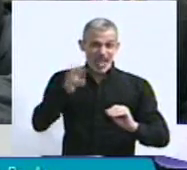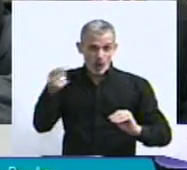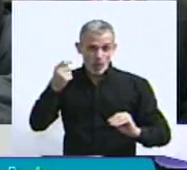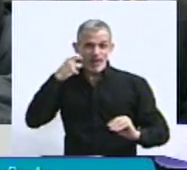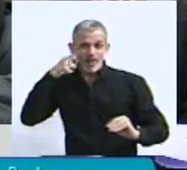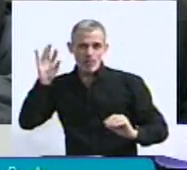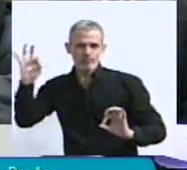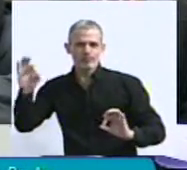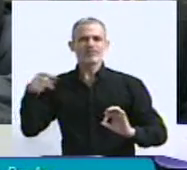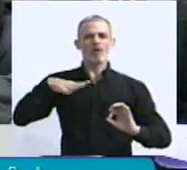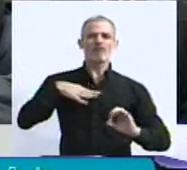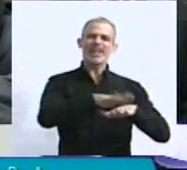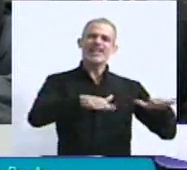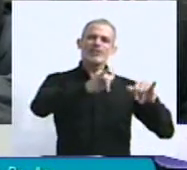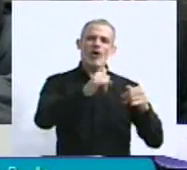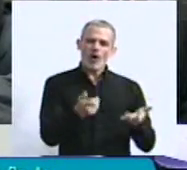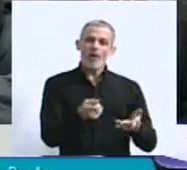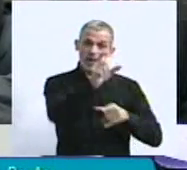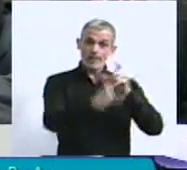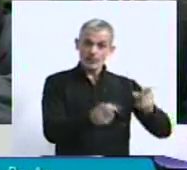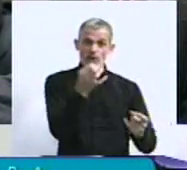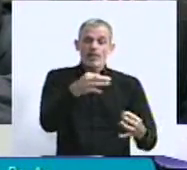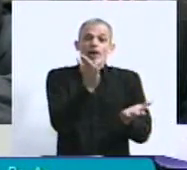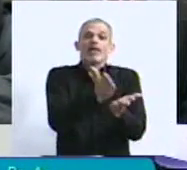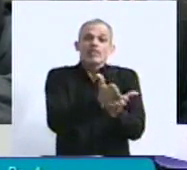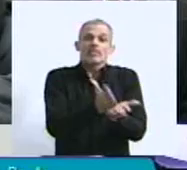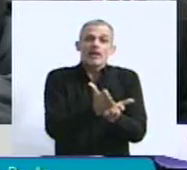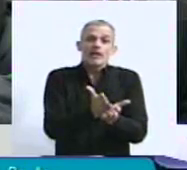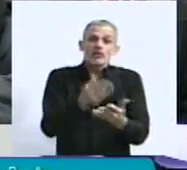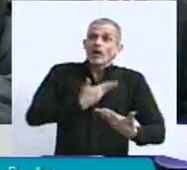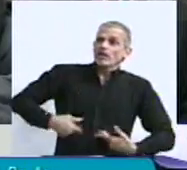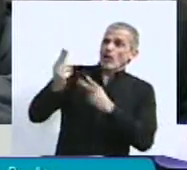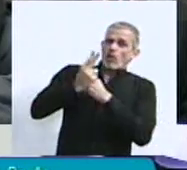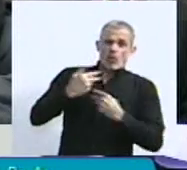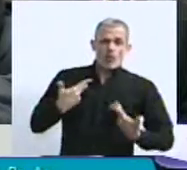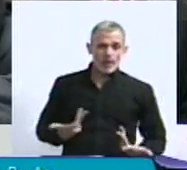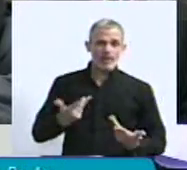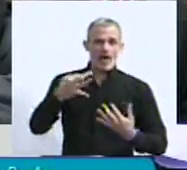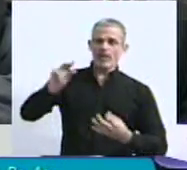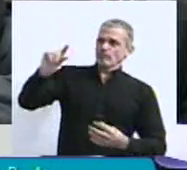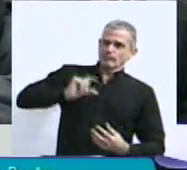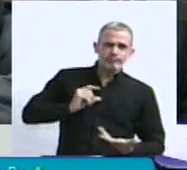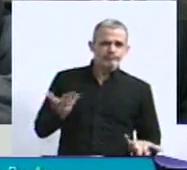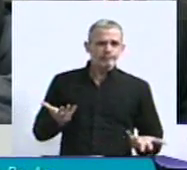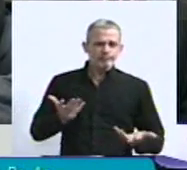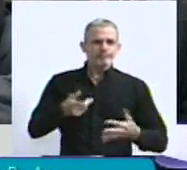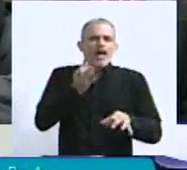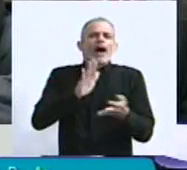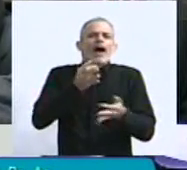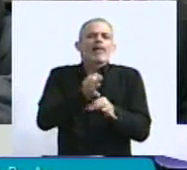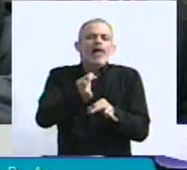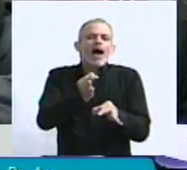la pirámide de edad, que alguien tiene derecho a ser protegido por el Estado, a acceder a un ingreso, a garantizar su